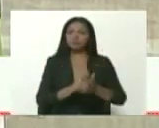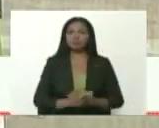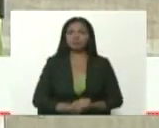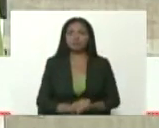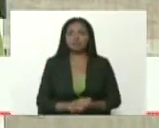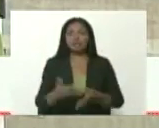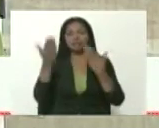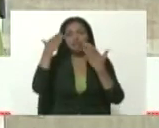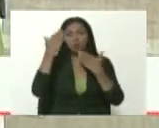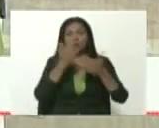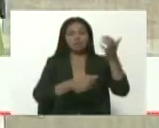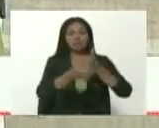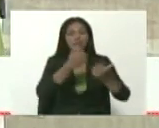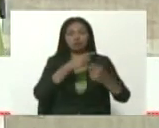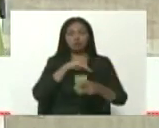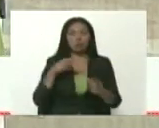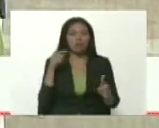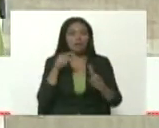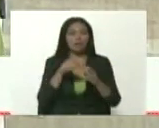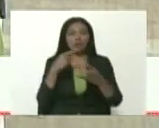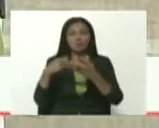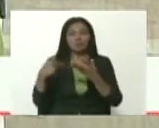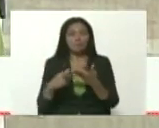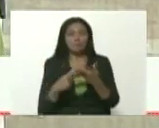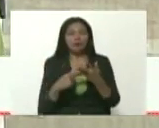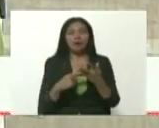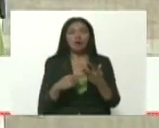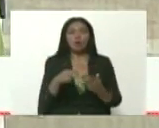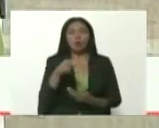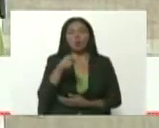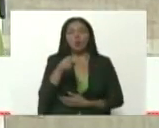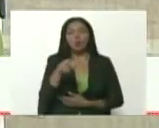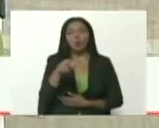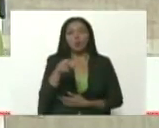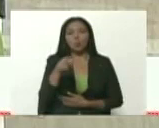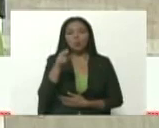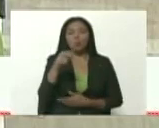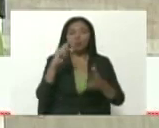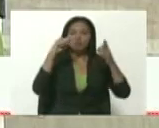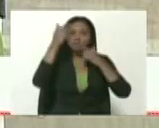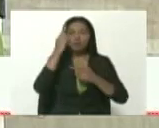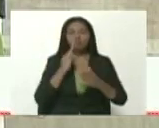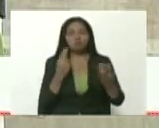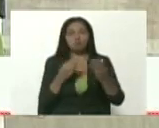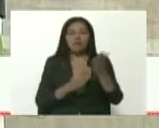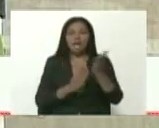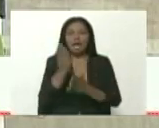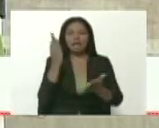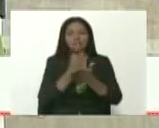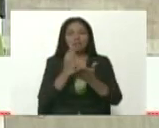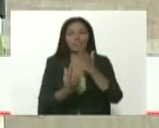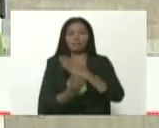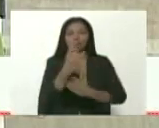Saludo a Lechería, recibiendo las líneas de acción en la VC Humboldt, leales siempre, traidores nunca.